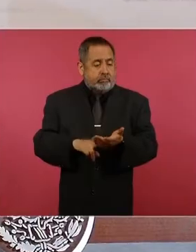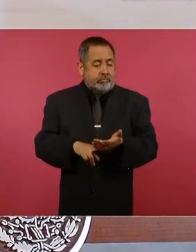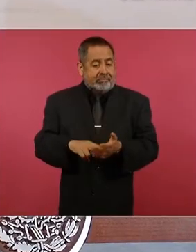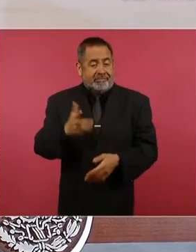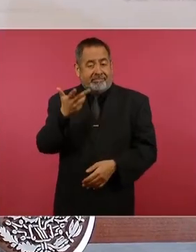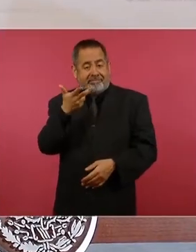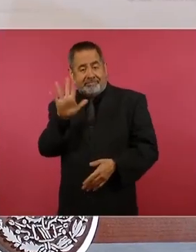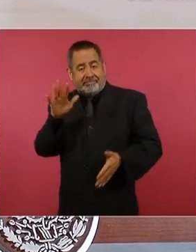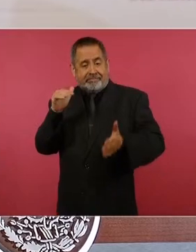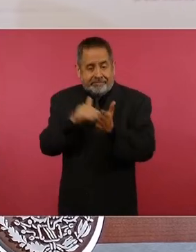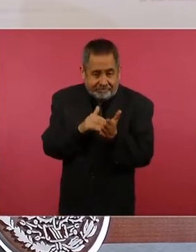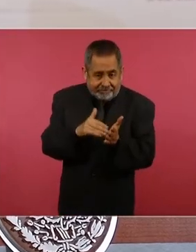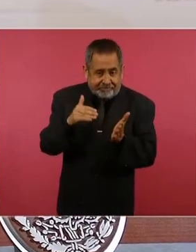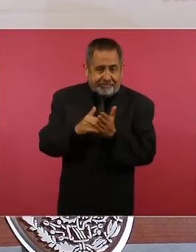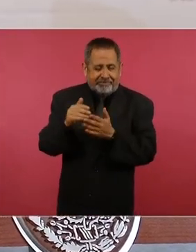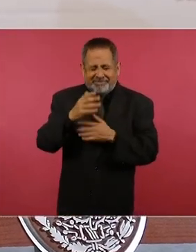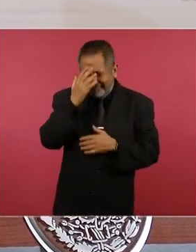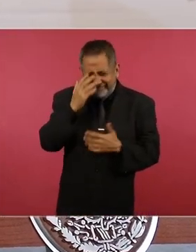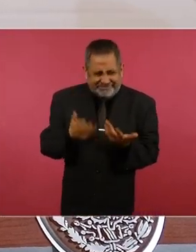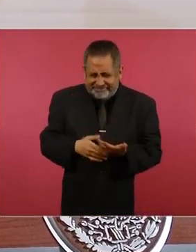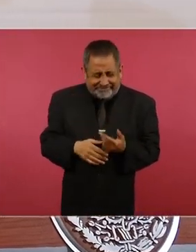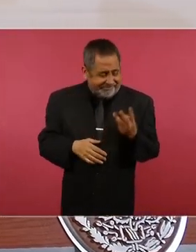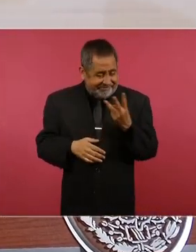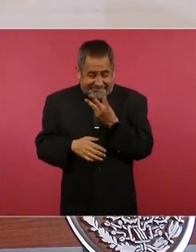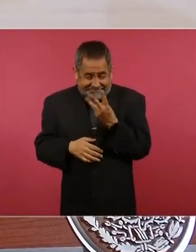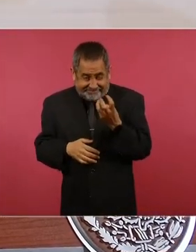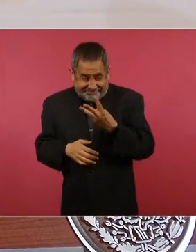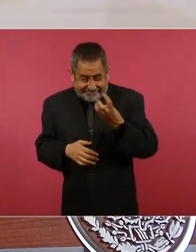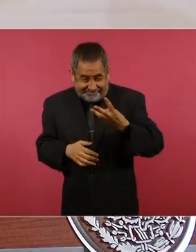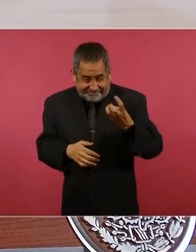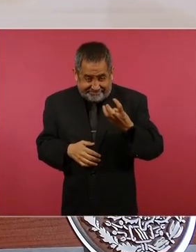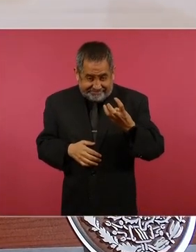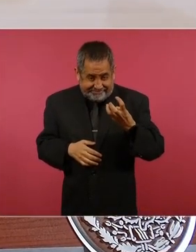10,000 millones. O sea, de 300